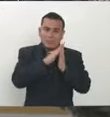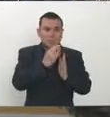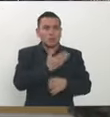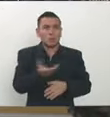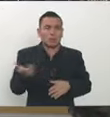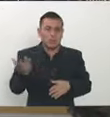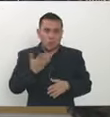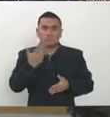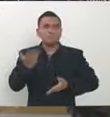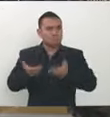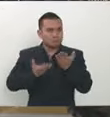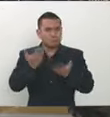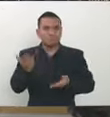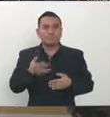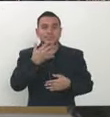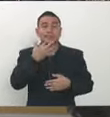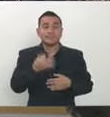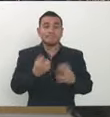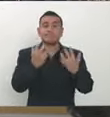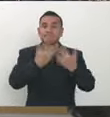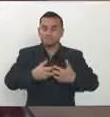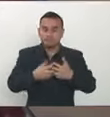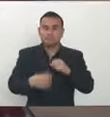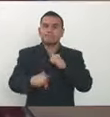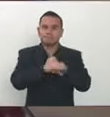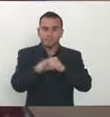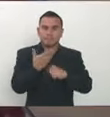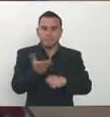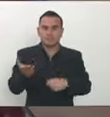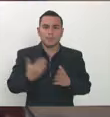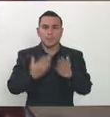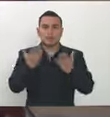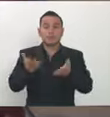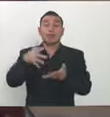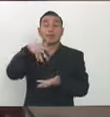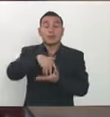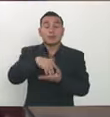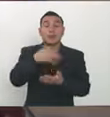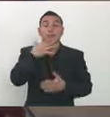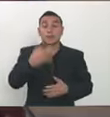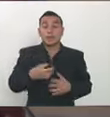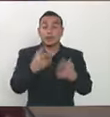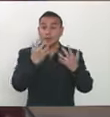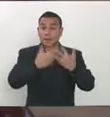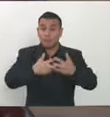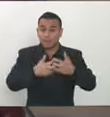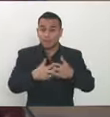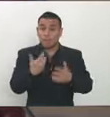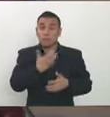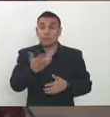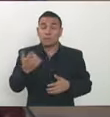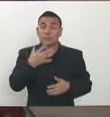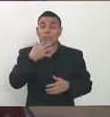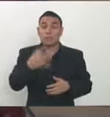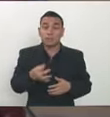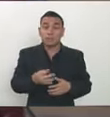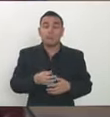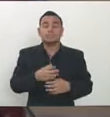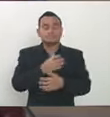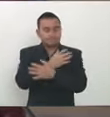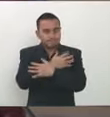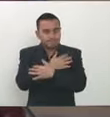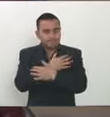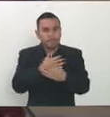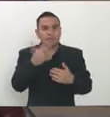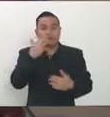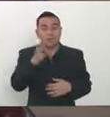orden, han puesto sus empresas, mensajes, etcétera. Hay empresas que incluso tomaron las medidas antes de que las decretara el gobierno, como las de